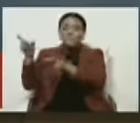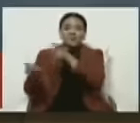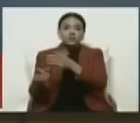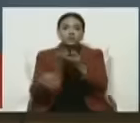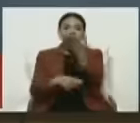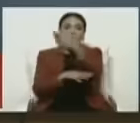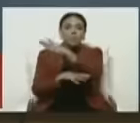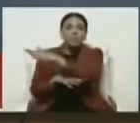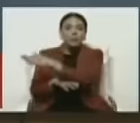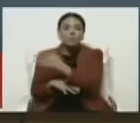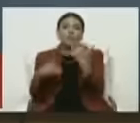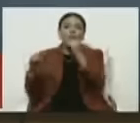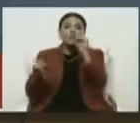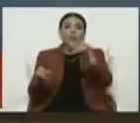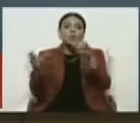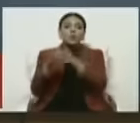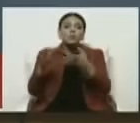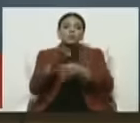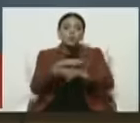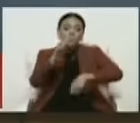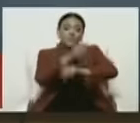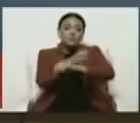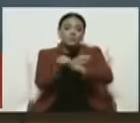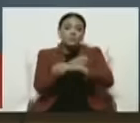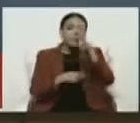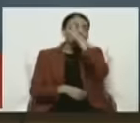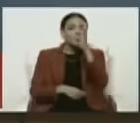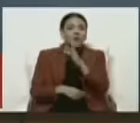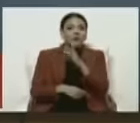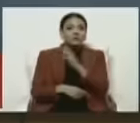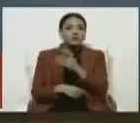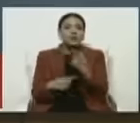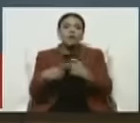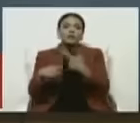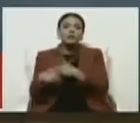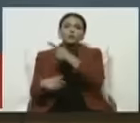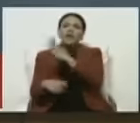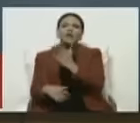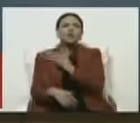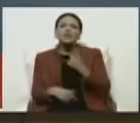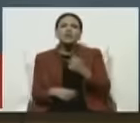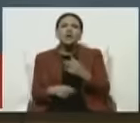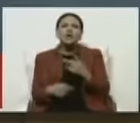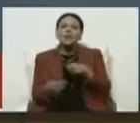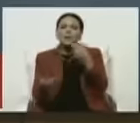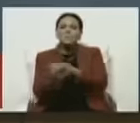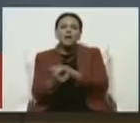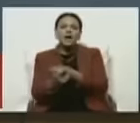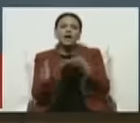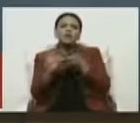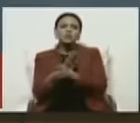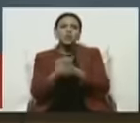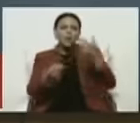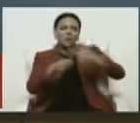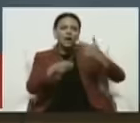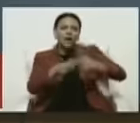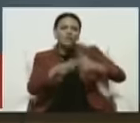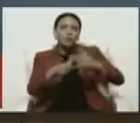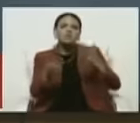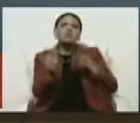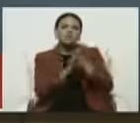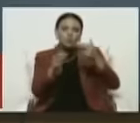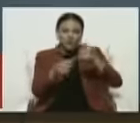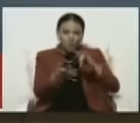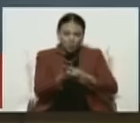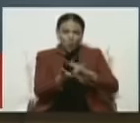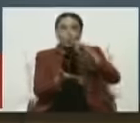brasilero, porque no quiso pagar el gasoil perteneciente a lo que implicaba el vuelo